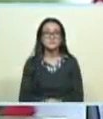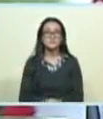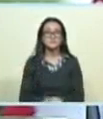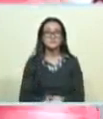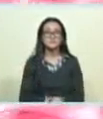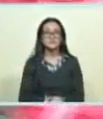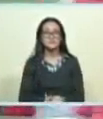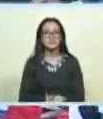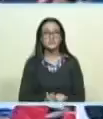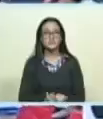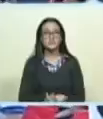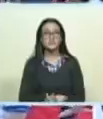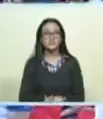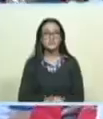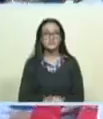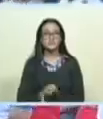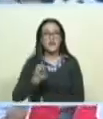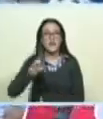Por favor.